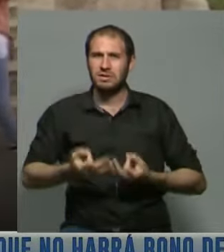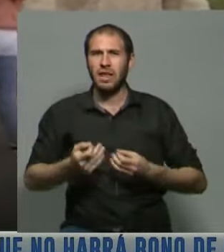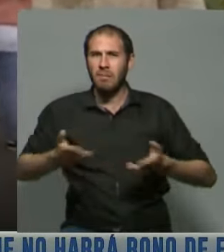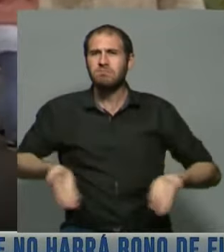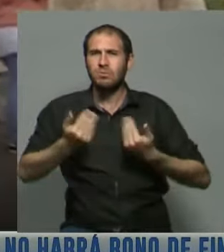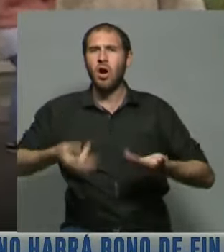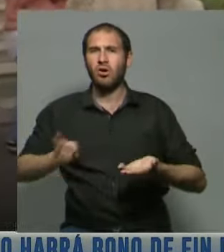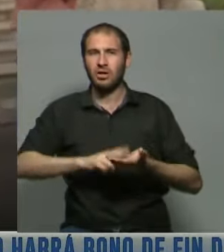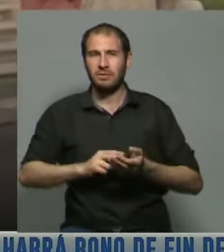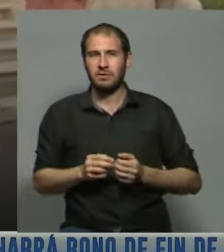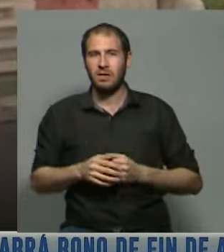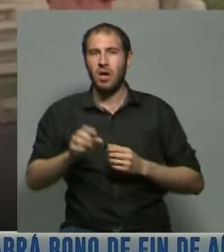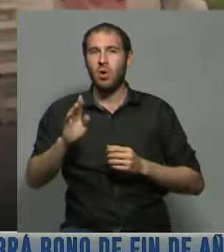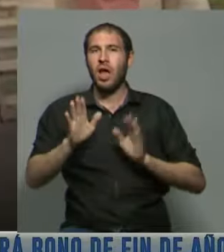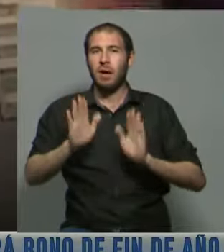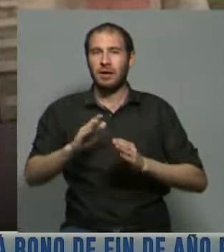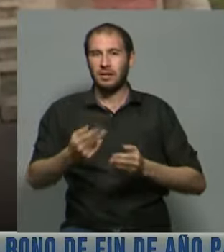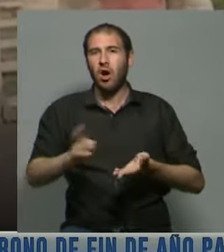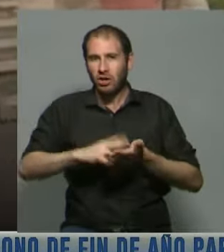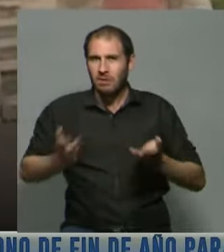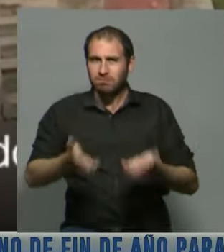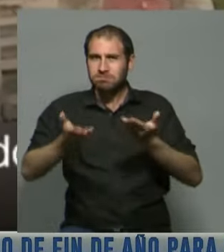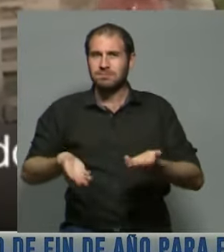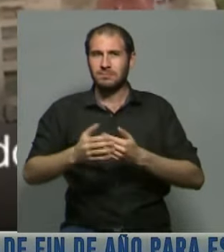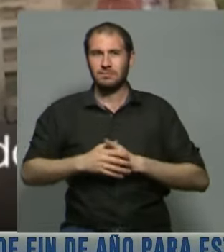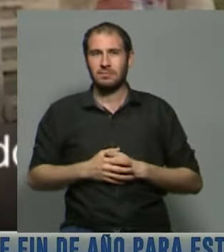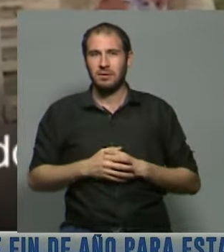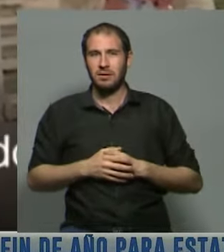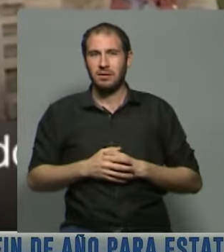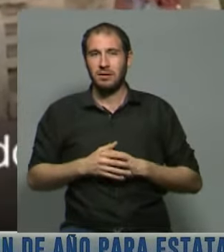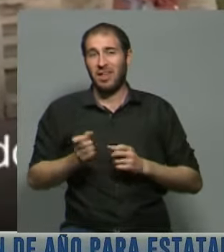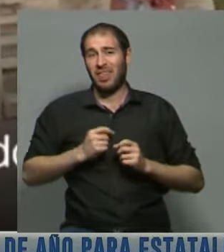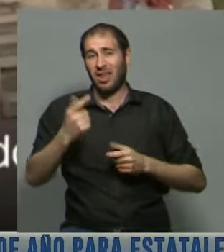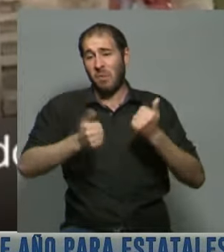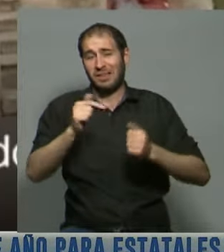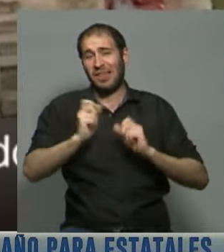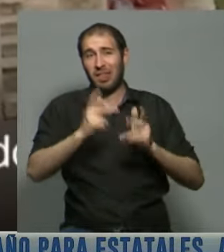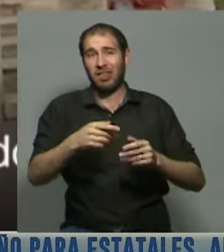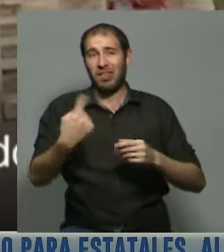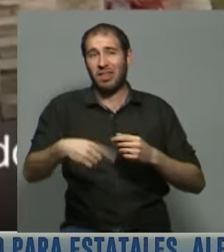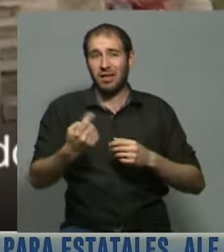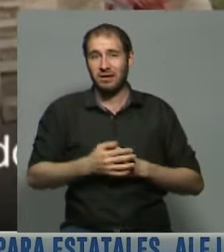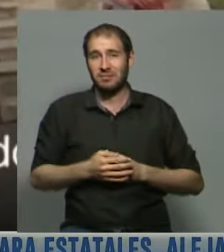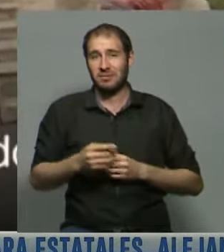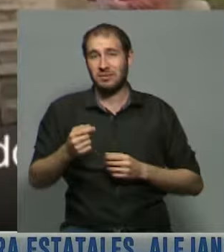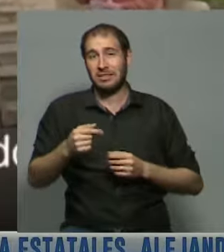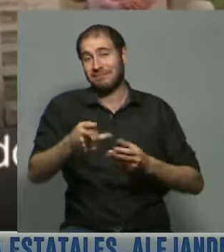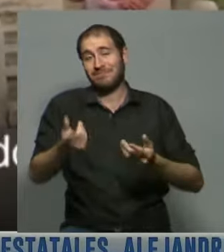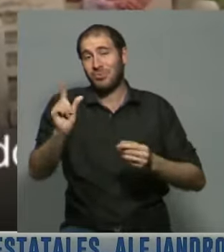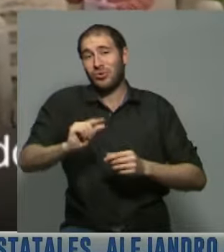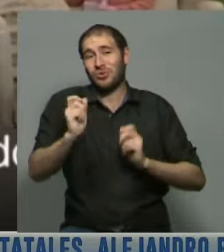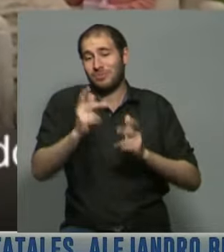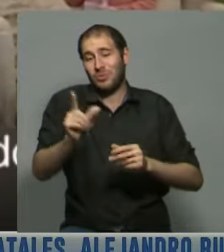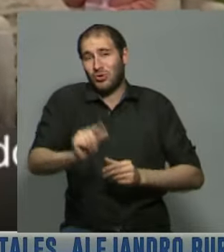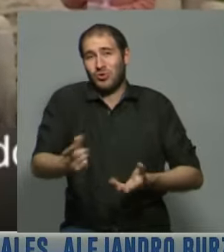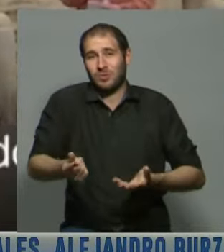entusiasmo. L'unica speranza è questo, che torni un po' di entusiasmo. E basta, non c'è molto da dire, perché una partita del genere c'è poco